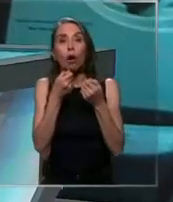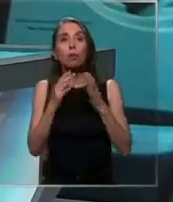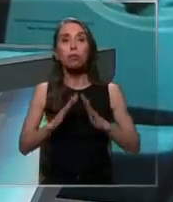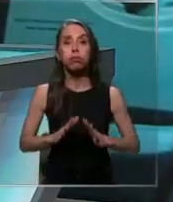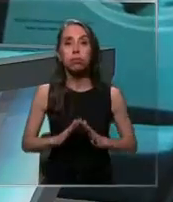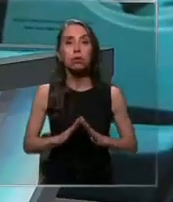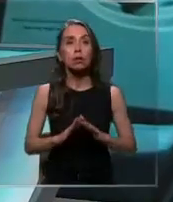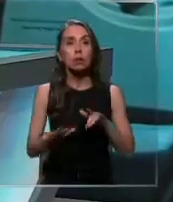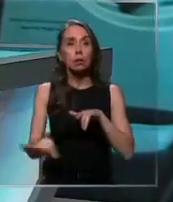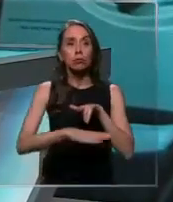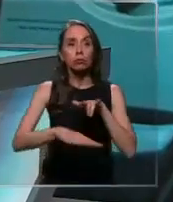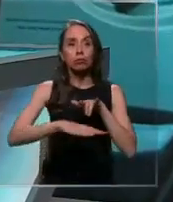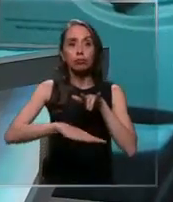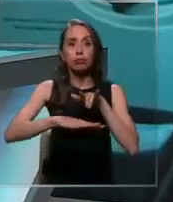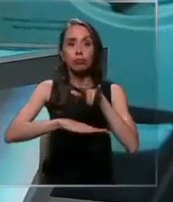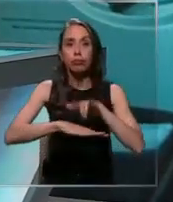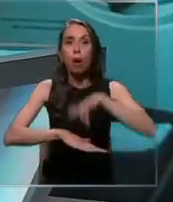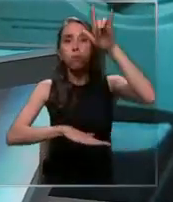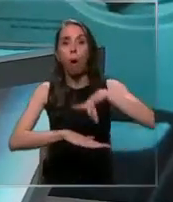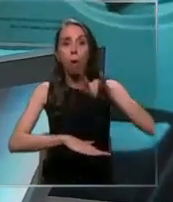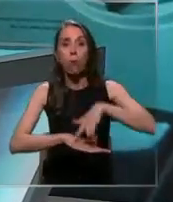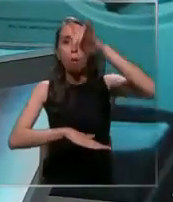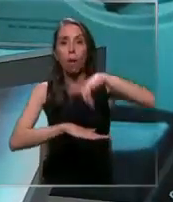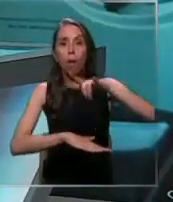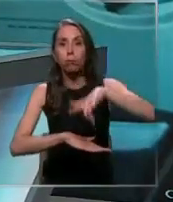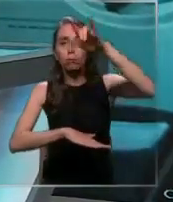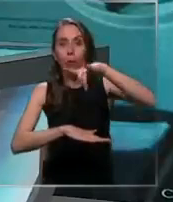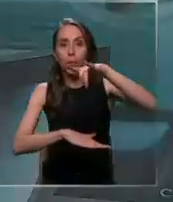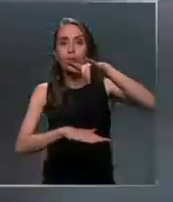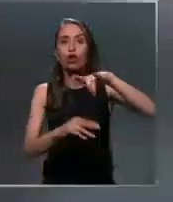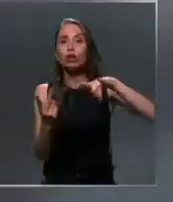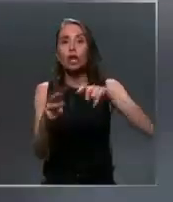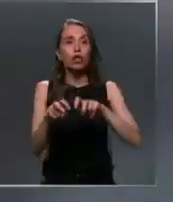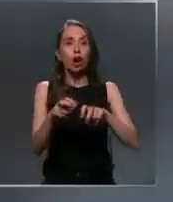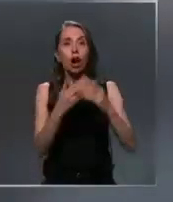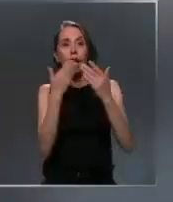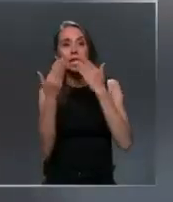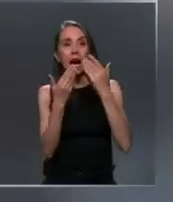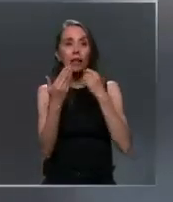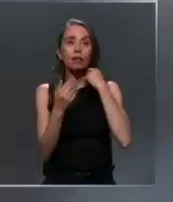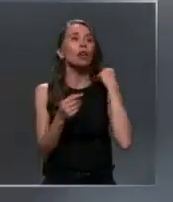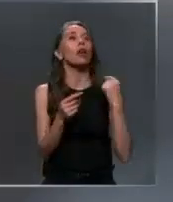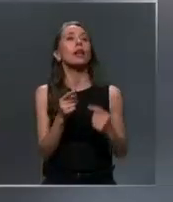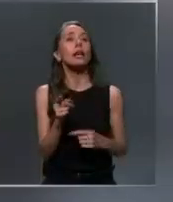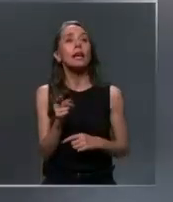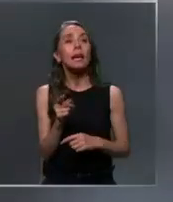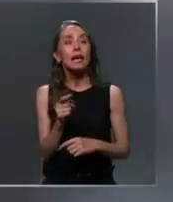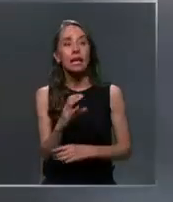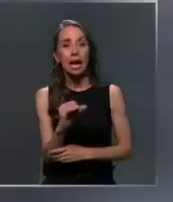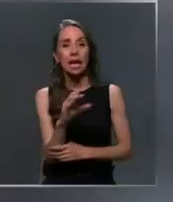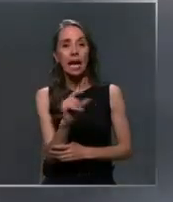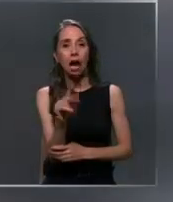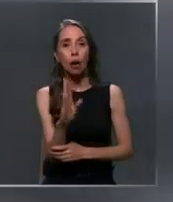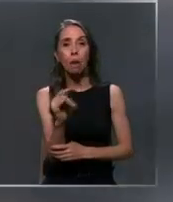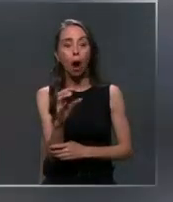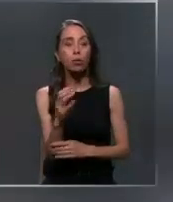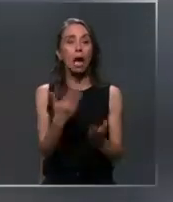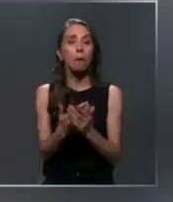viaje comenzaron a registrarse turbulencias. Solo fue coincidencia encontrarme